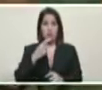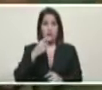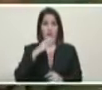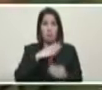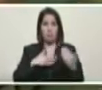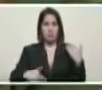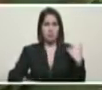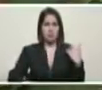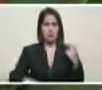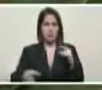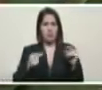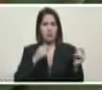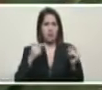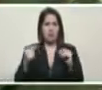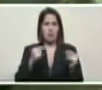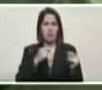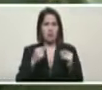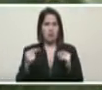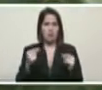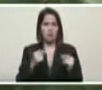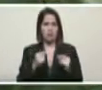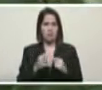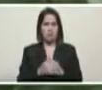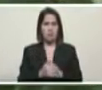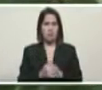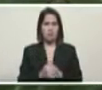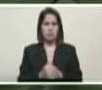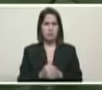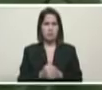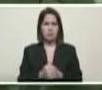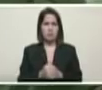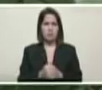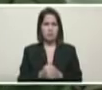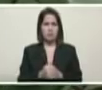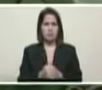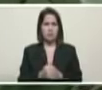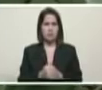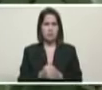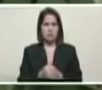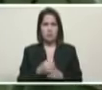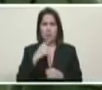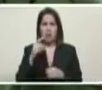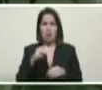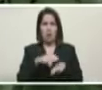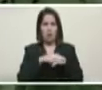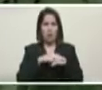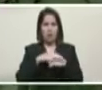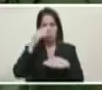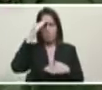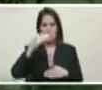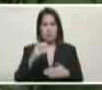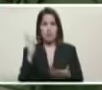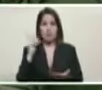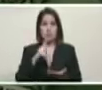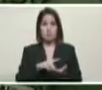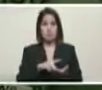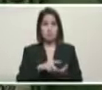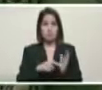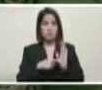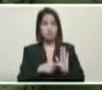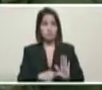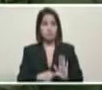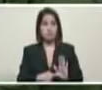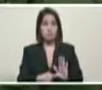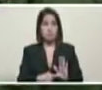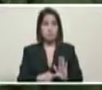manera individual que puede transmitirle el presidente Nicolás Maduro Moros a cada uno de estos militares que dicen presente el día de hoy acá en el Palacio